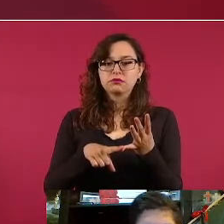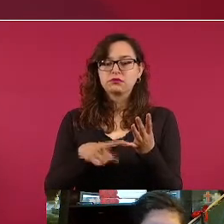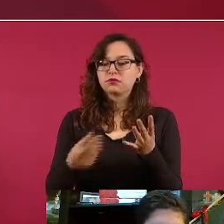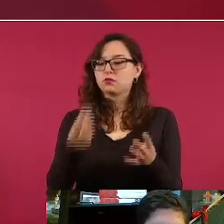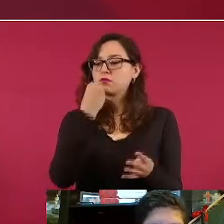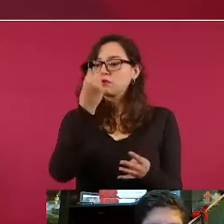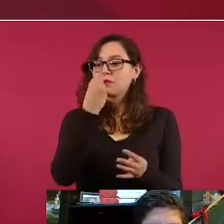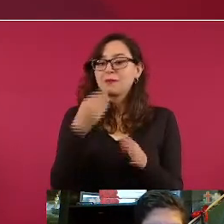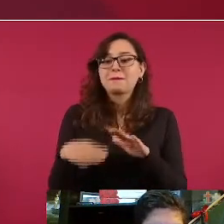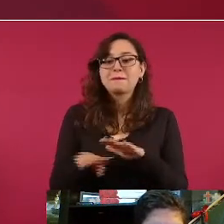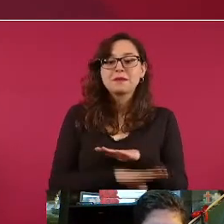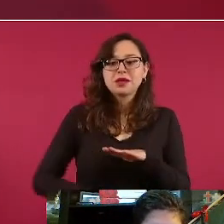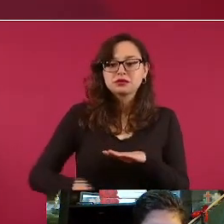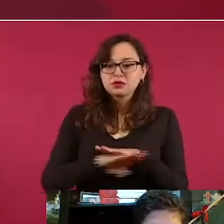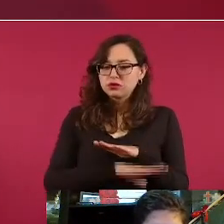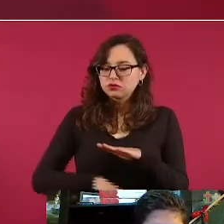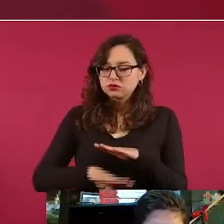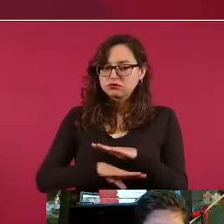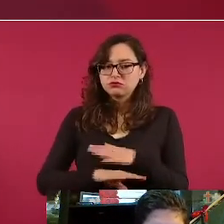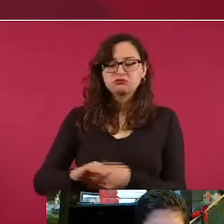precios de alimentos básicos.